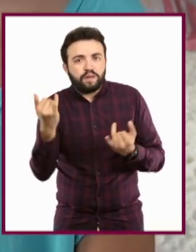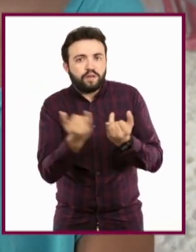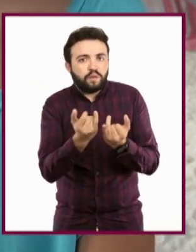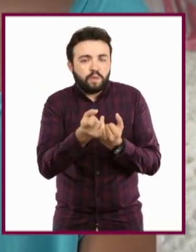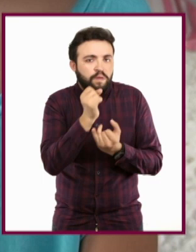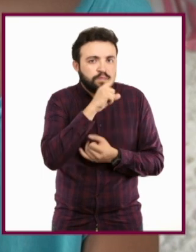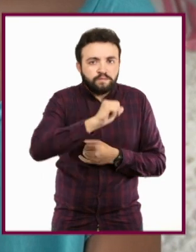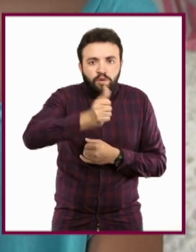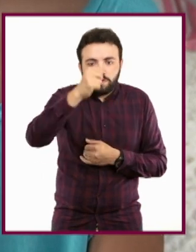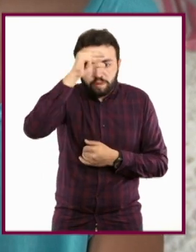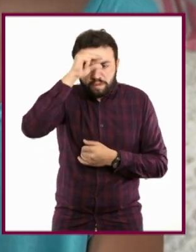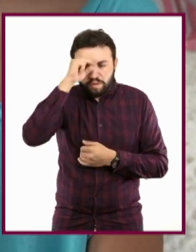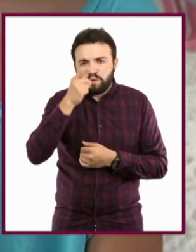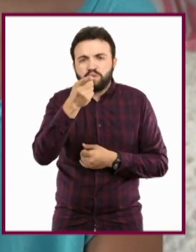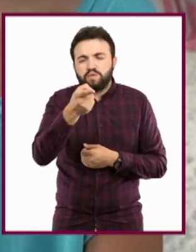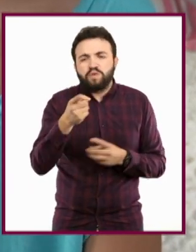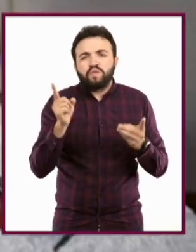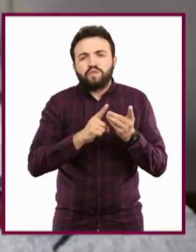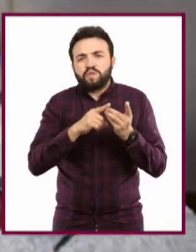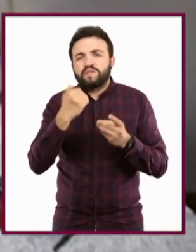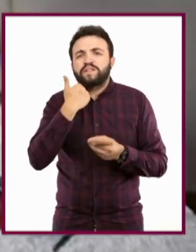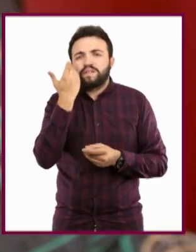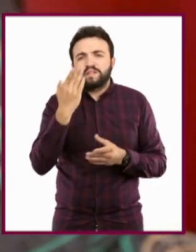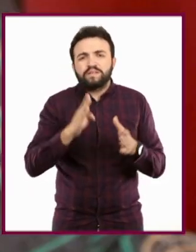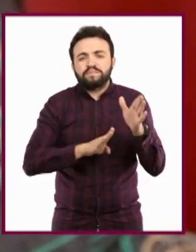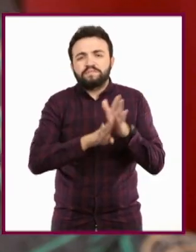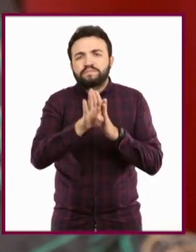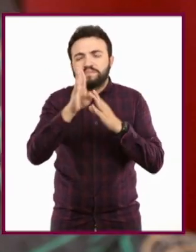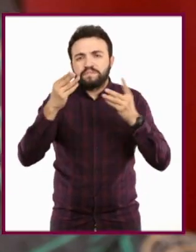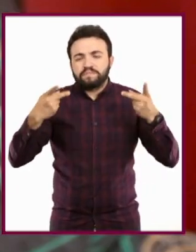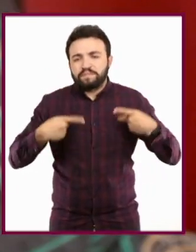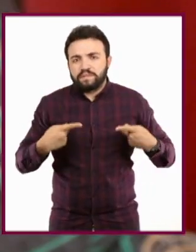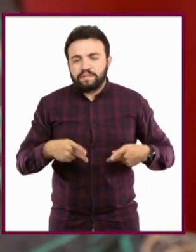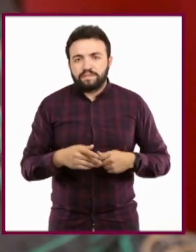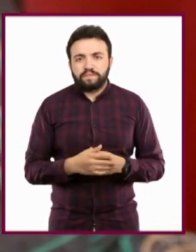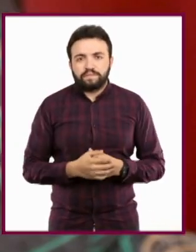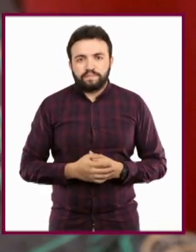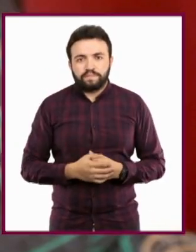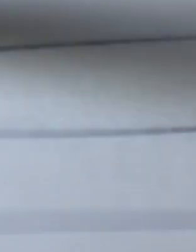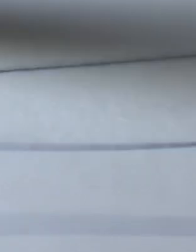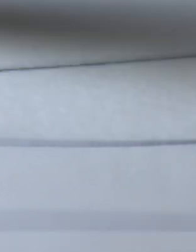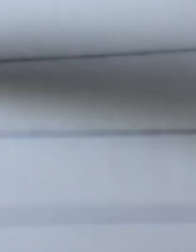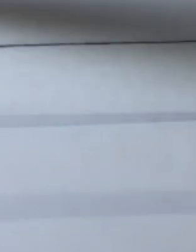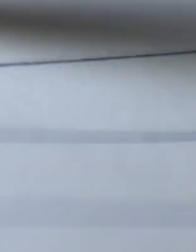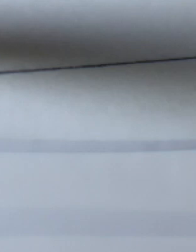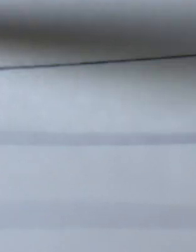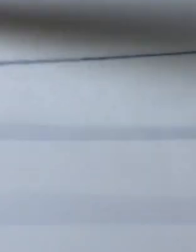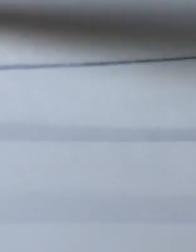podemos entender como otro tipo de inteligencia. ¿Y tú? ¿Hacia dónde quieres crecer como persona?